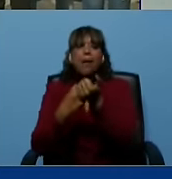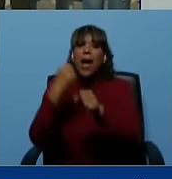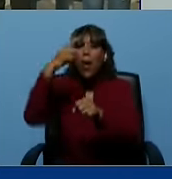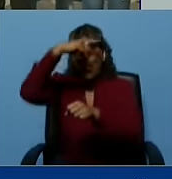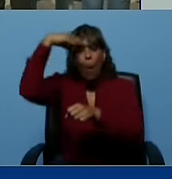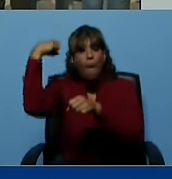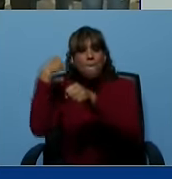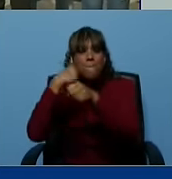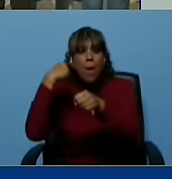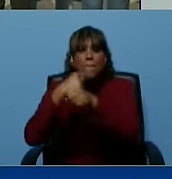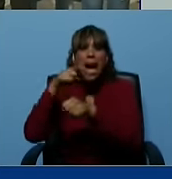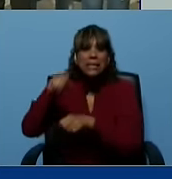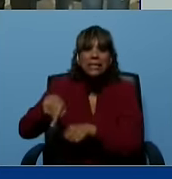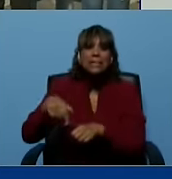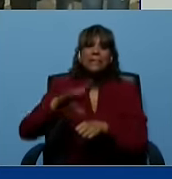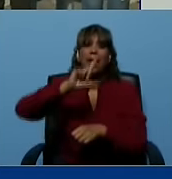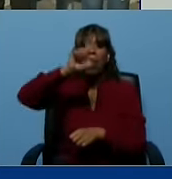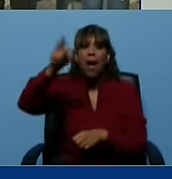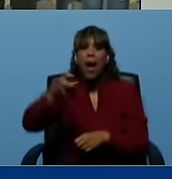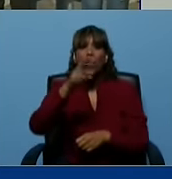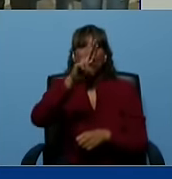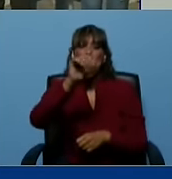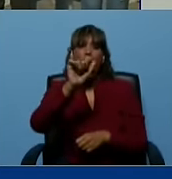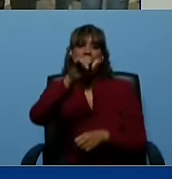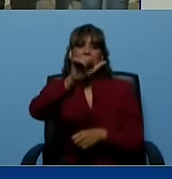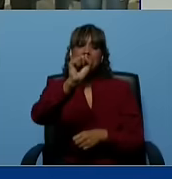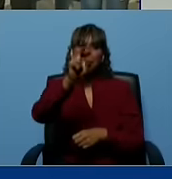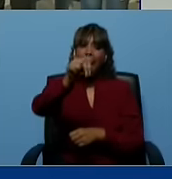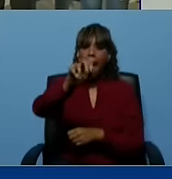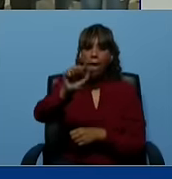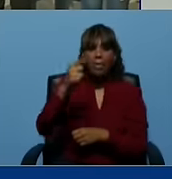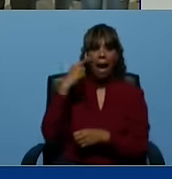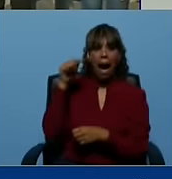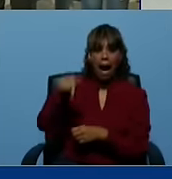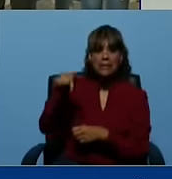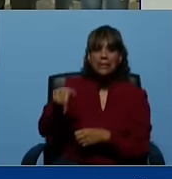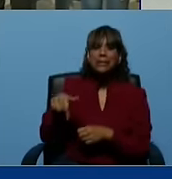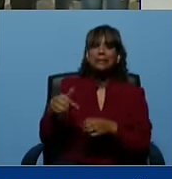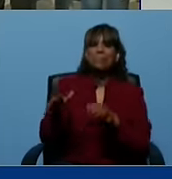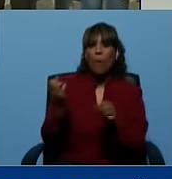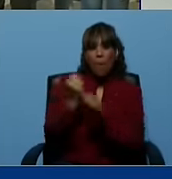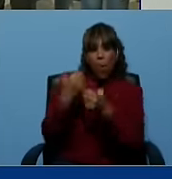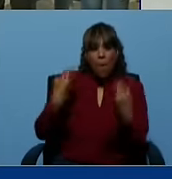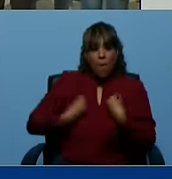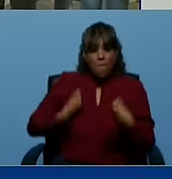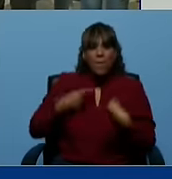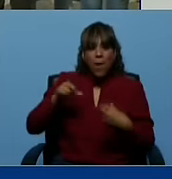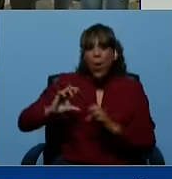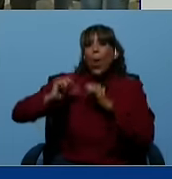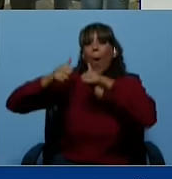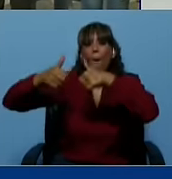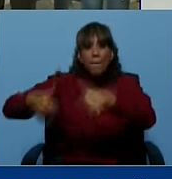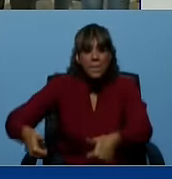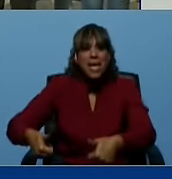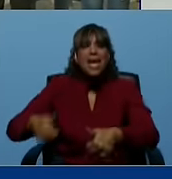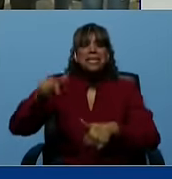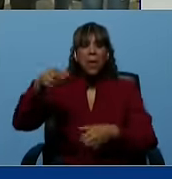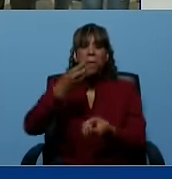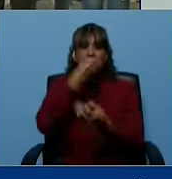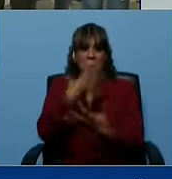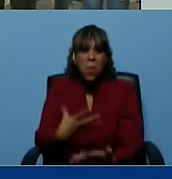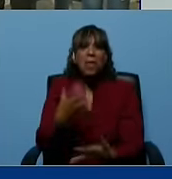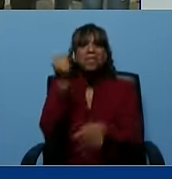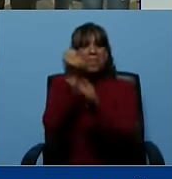obrera de Guayana y toda la juventud guayanesa, está arrancando con buen